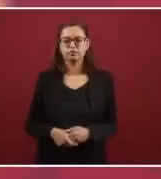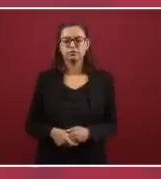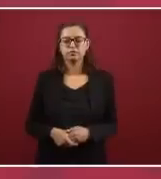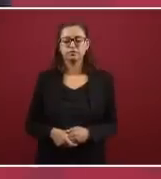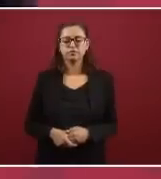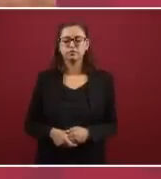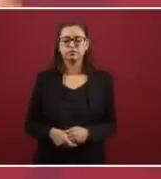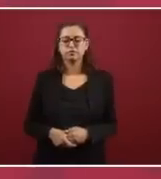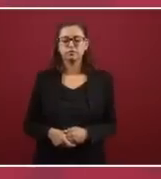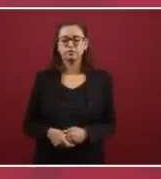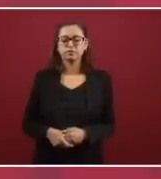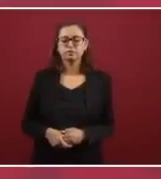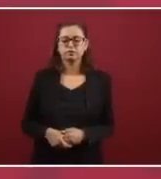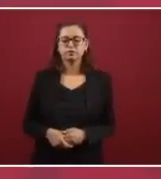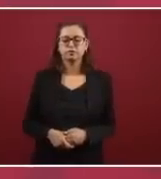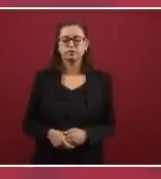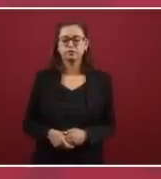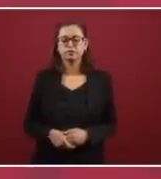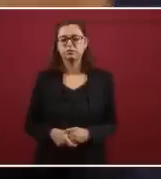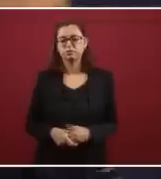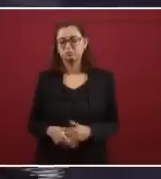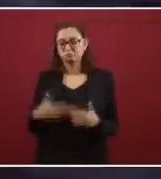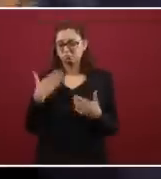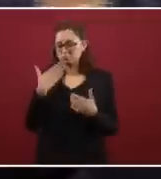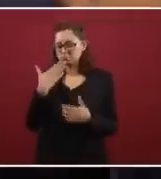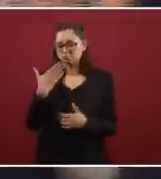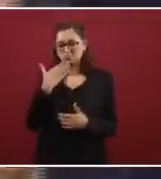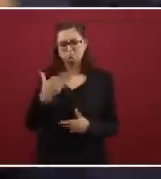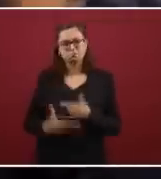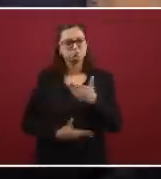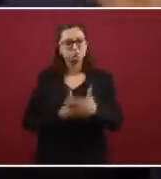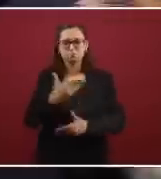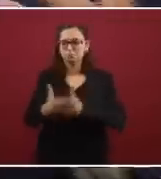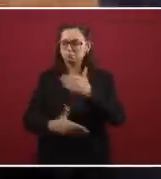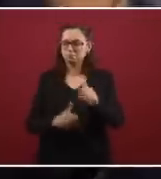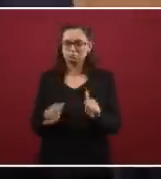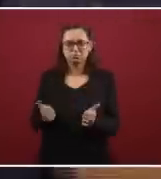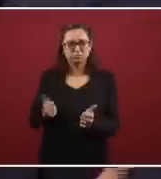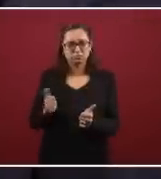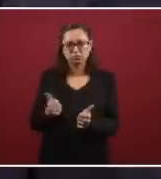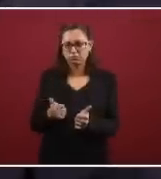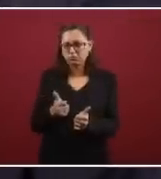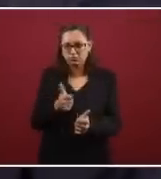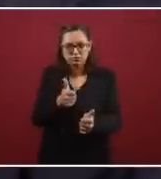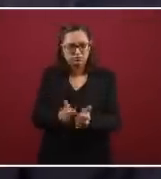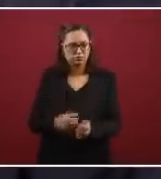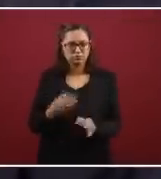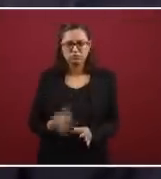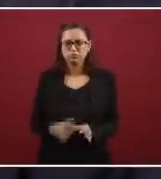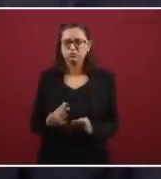Porque hasta conviene que no haya rezagos,